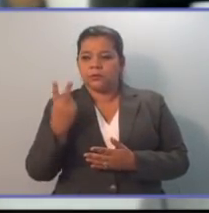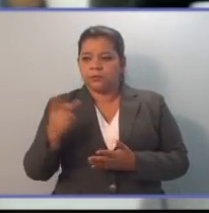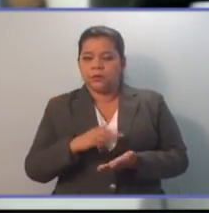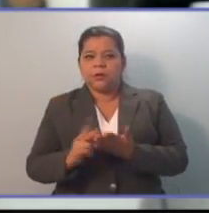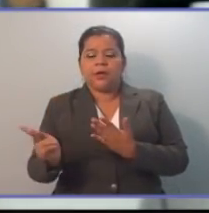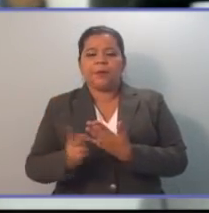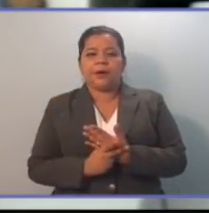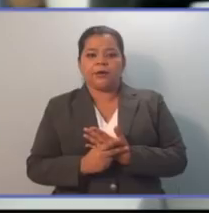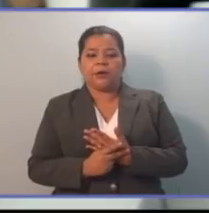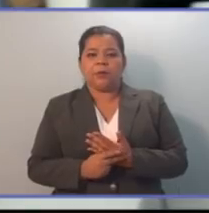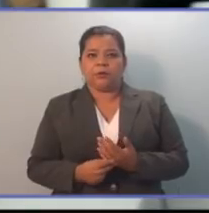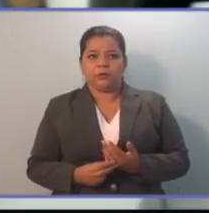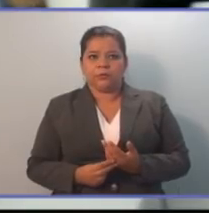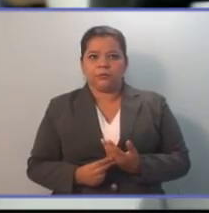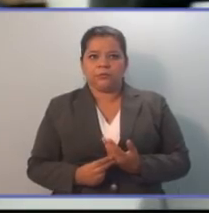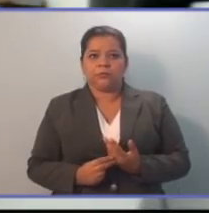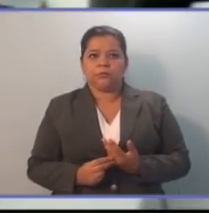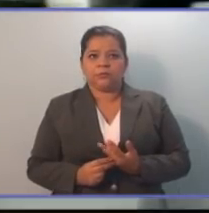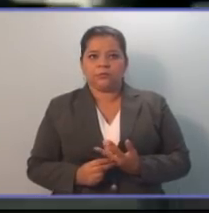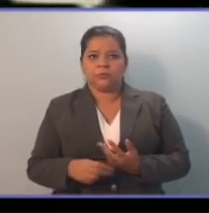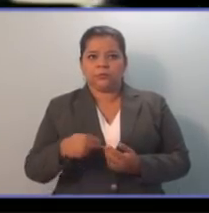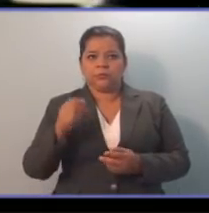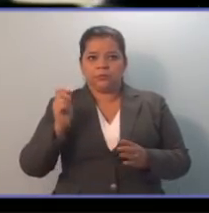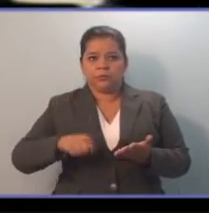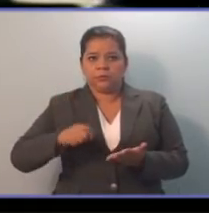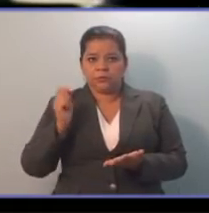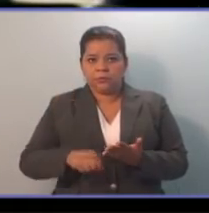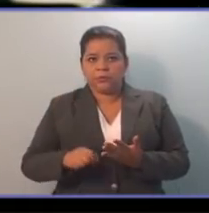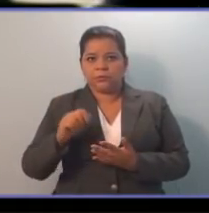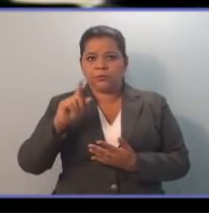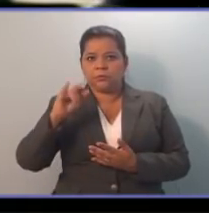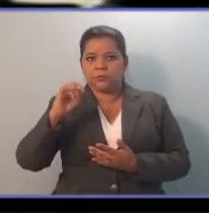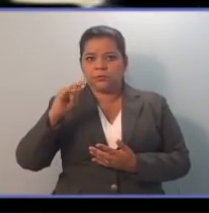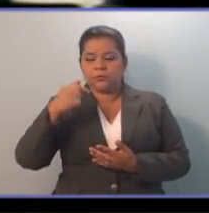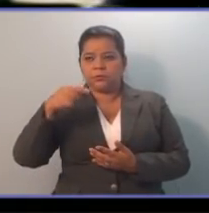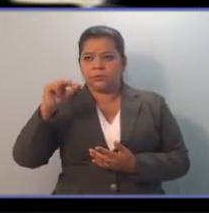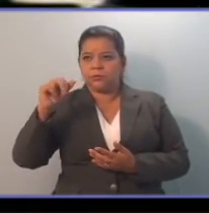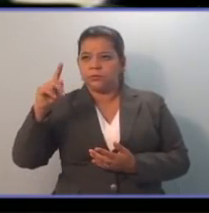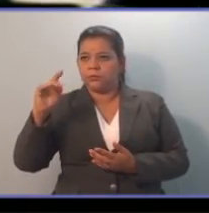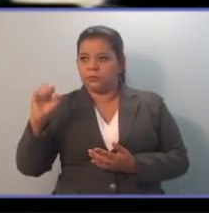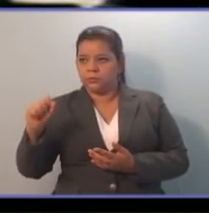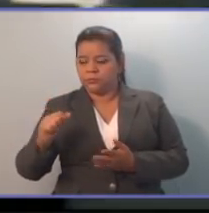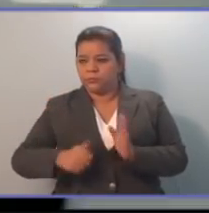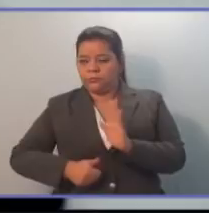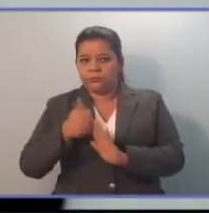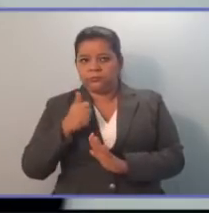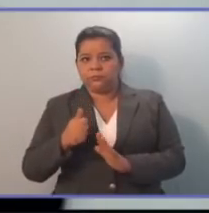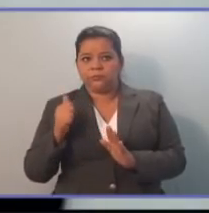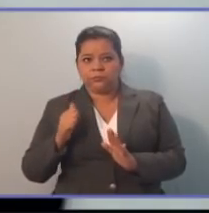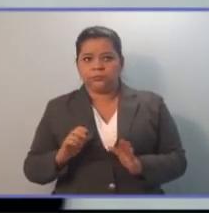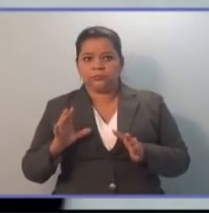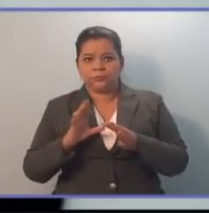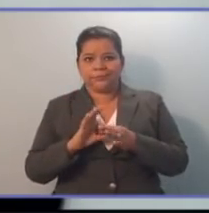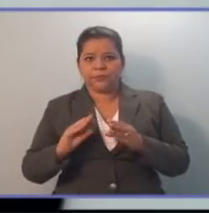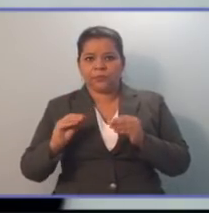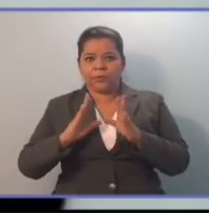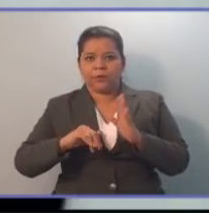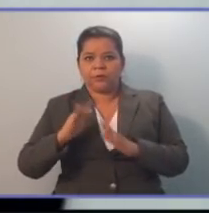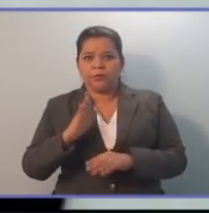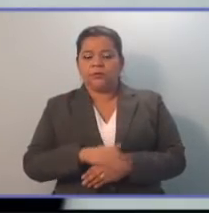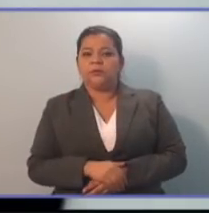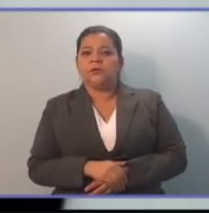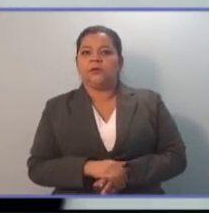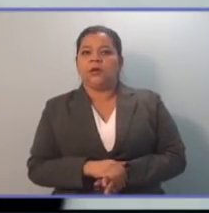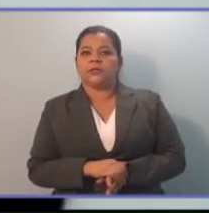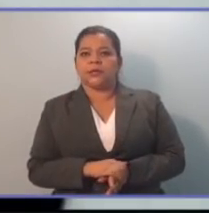programas, el de jueces itinerantes, que no tuvo mayor éxito, o no hubo absorción del mismo por